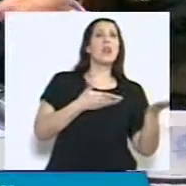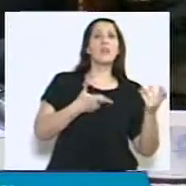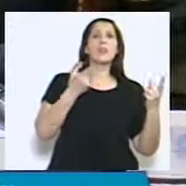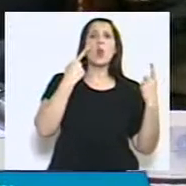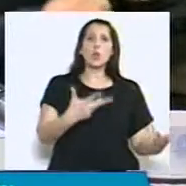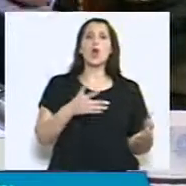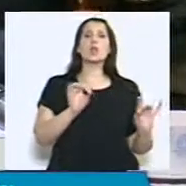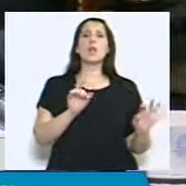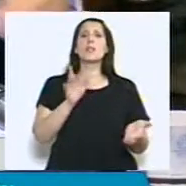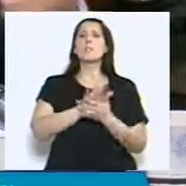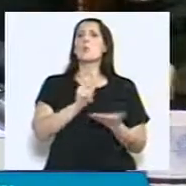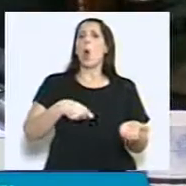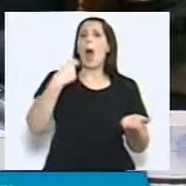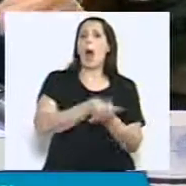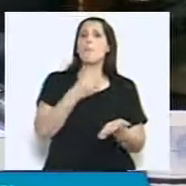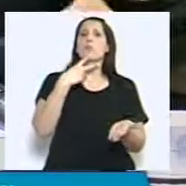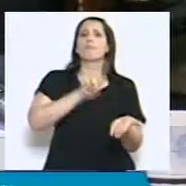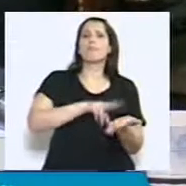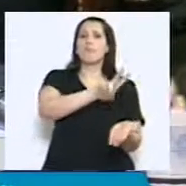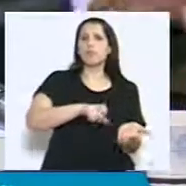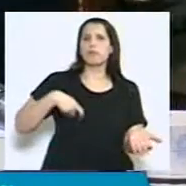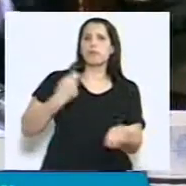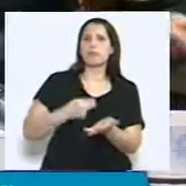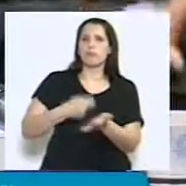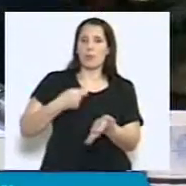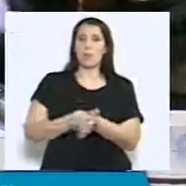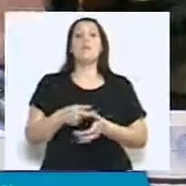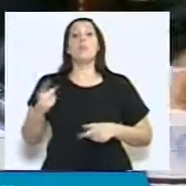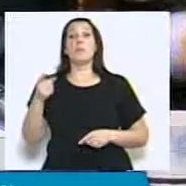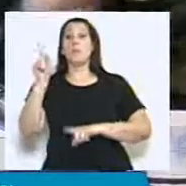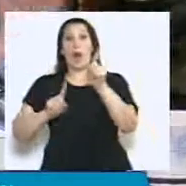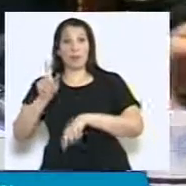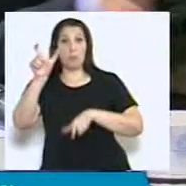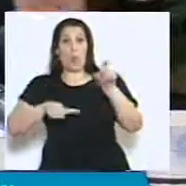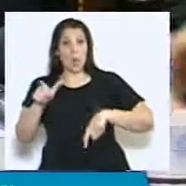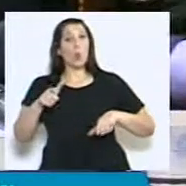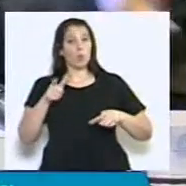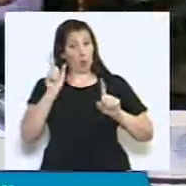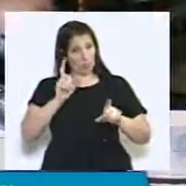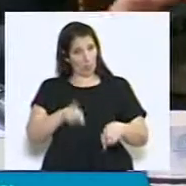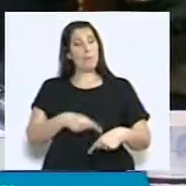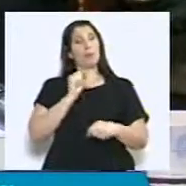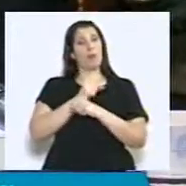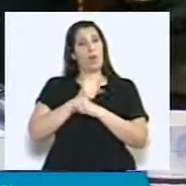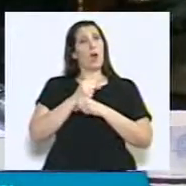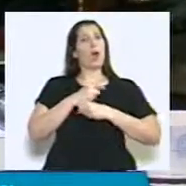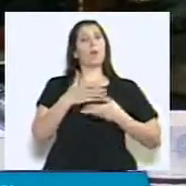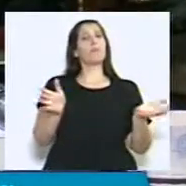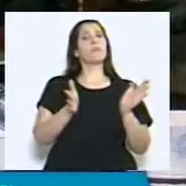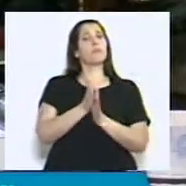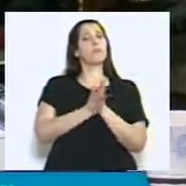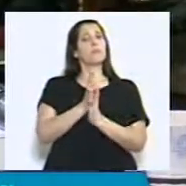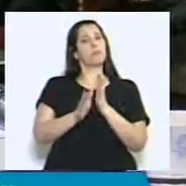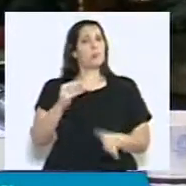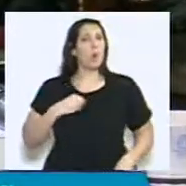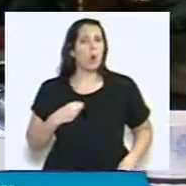los que se prestan con aportes y contribuciones a la seguridad social. Pero si alguien prestó servicios ad honorem en la administración pública, se computan